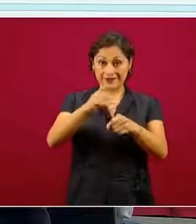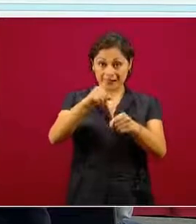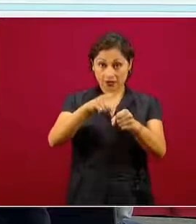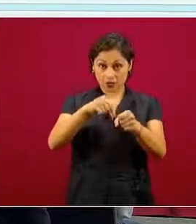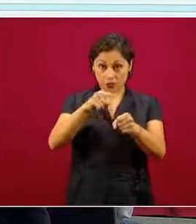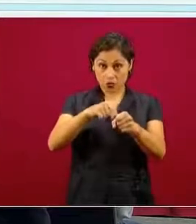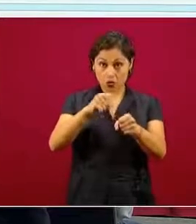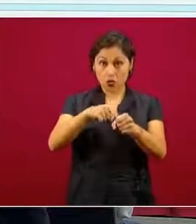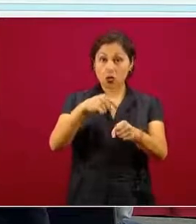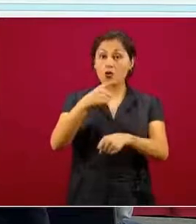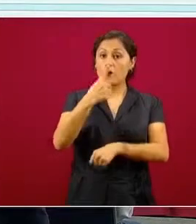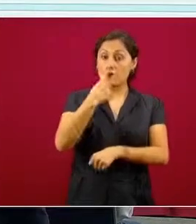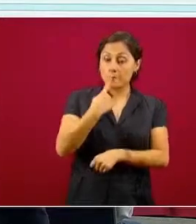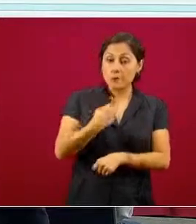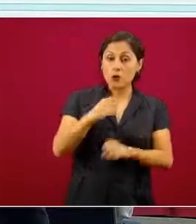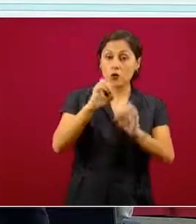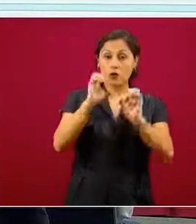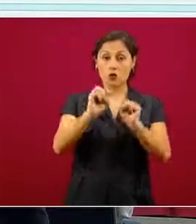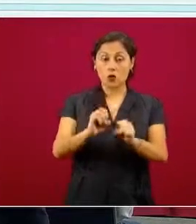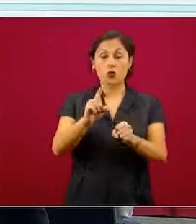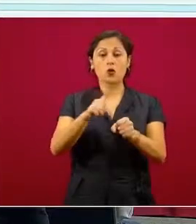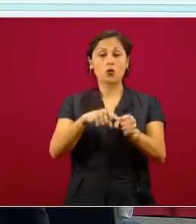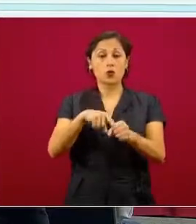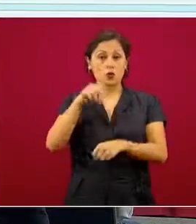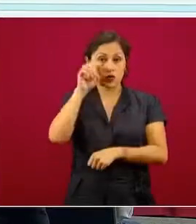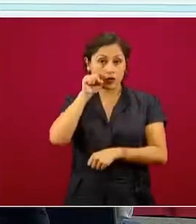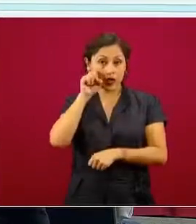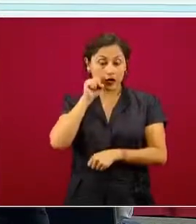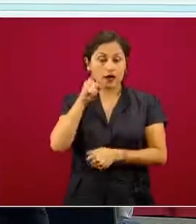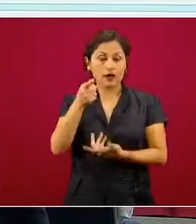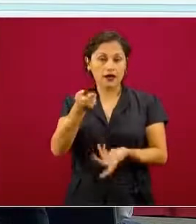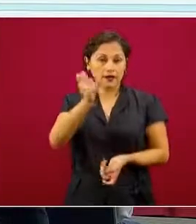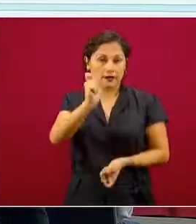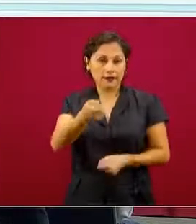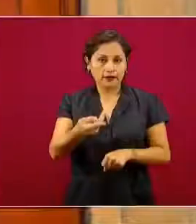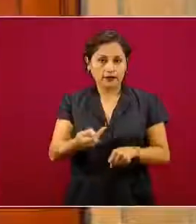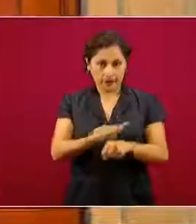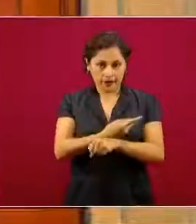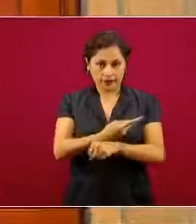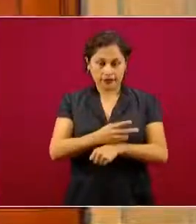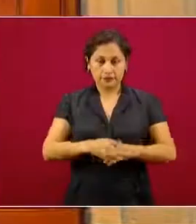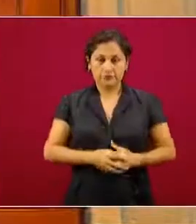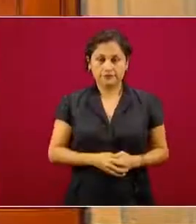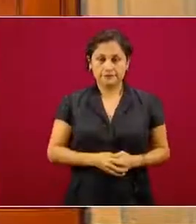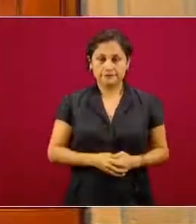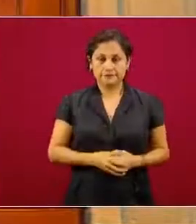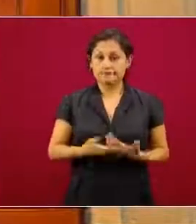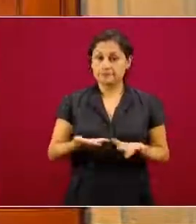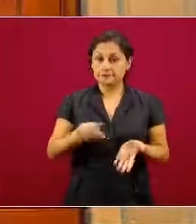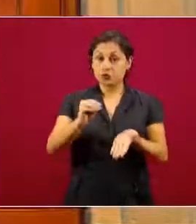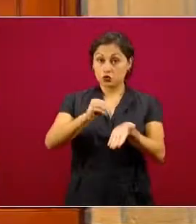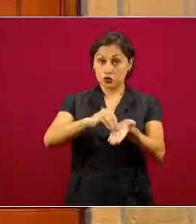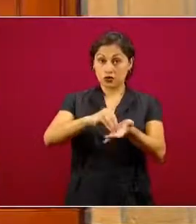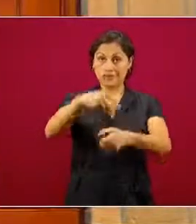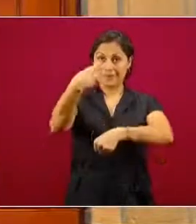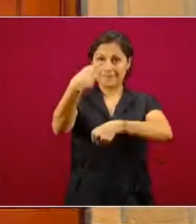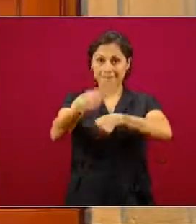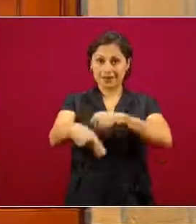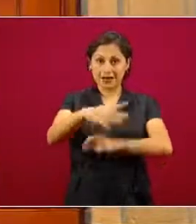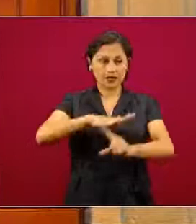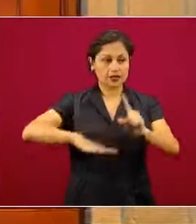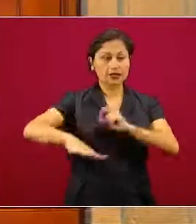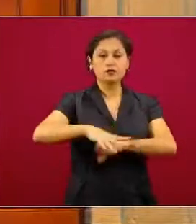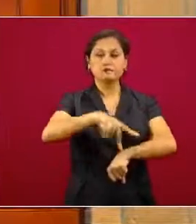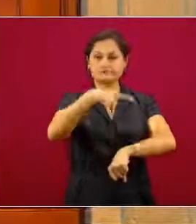alto, su mismo nombre los dice, y los consecuentes colores también, todavía estamos en riesgo de,